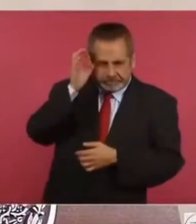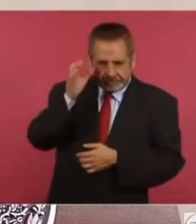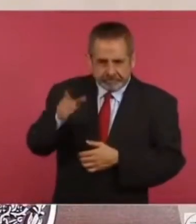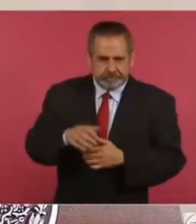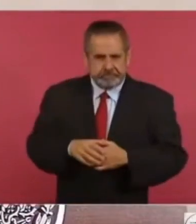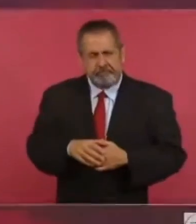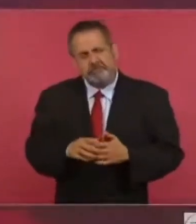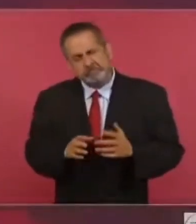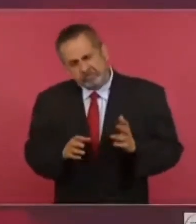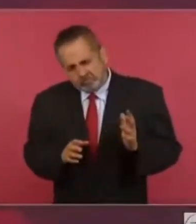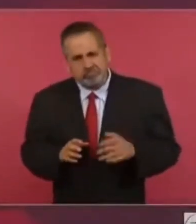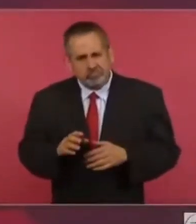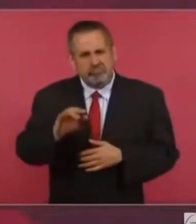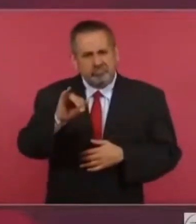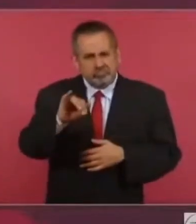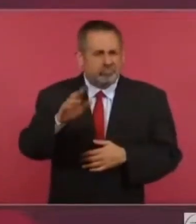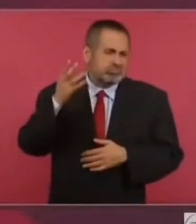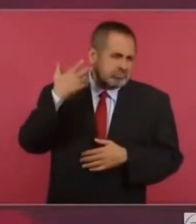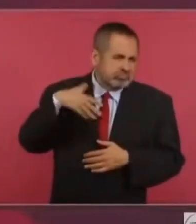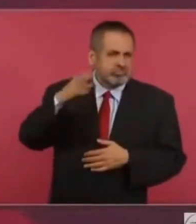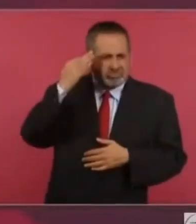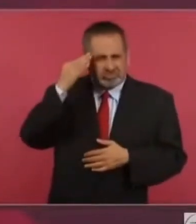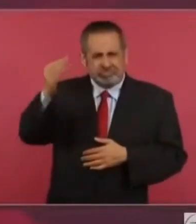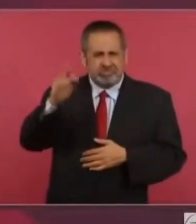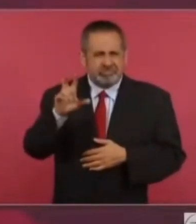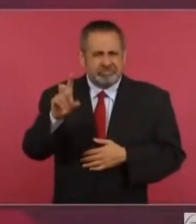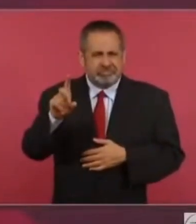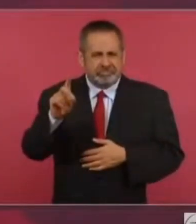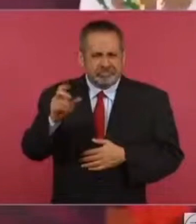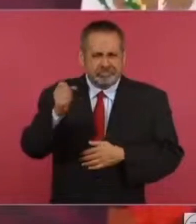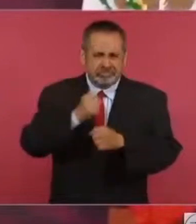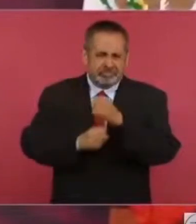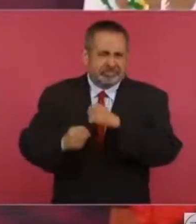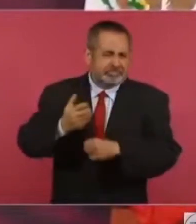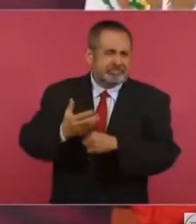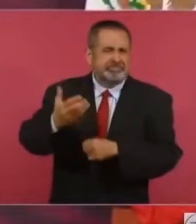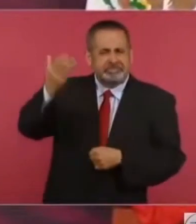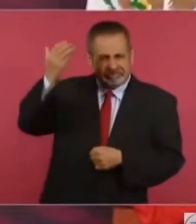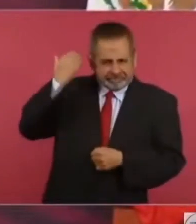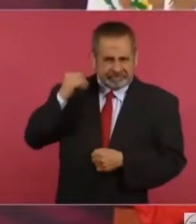Y sí, en ese entonces, hace 30 años,